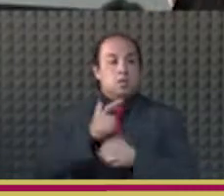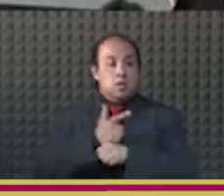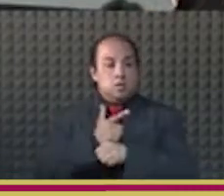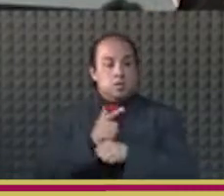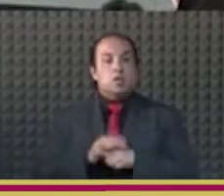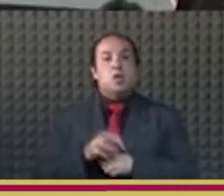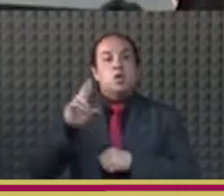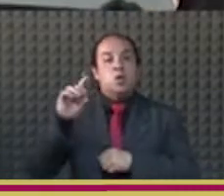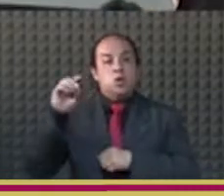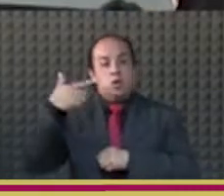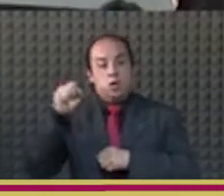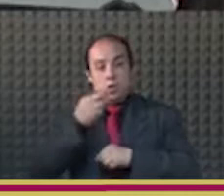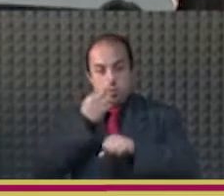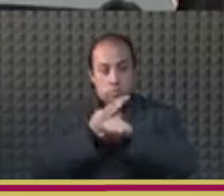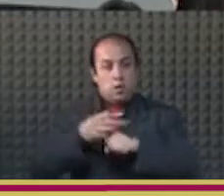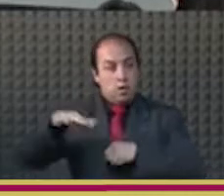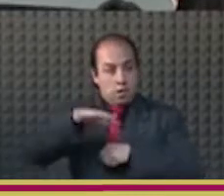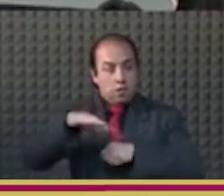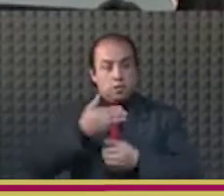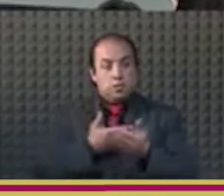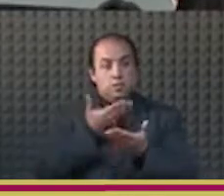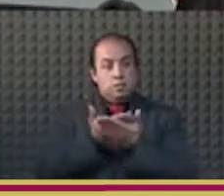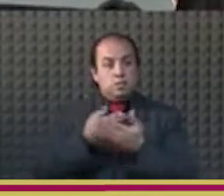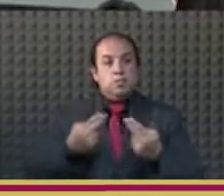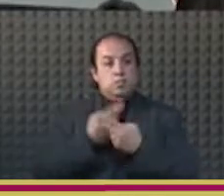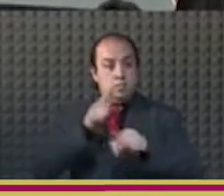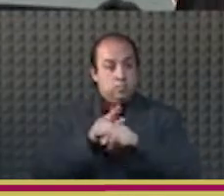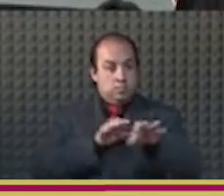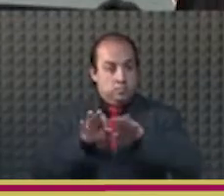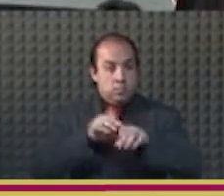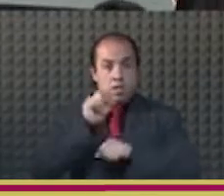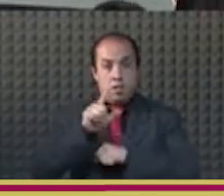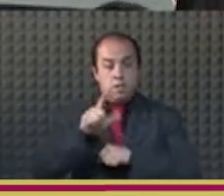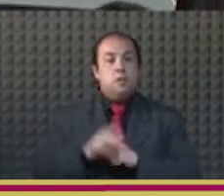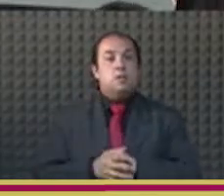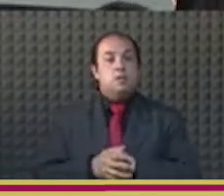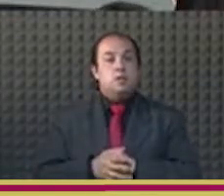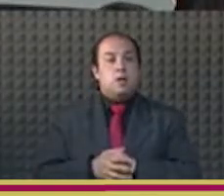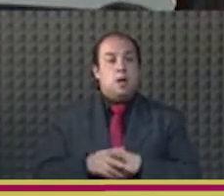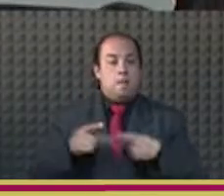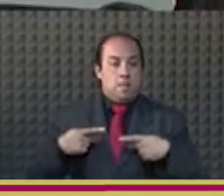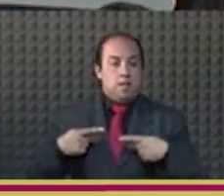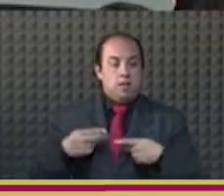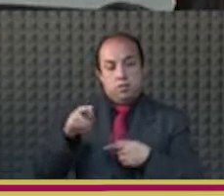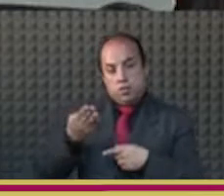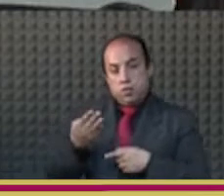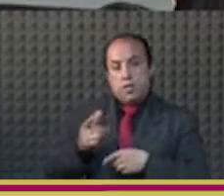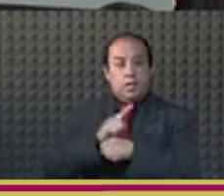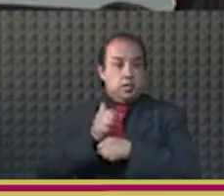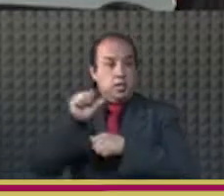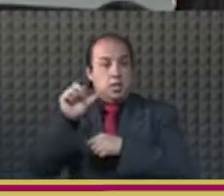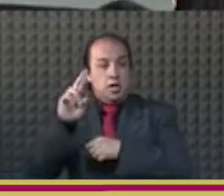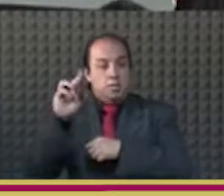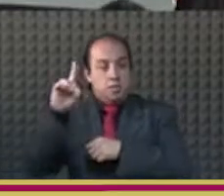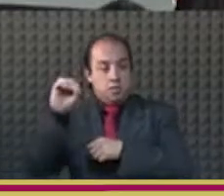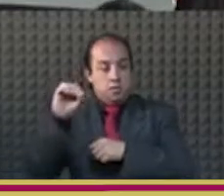Ramírez Quintana, titular de la Unidad del Servicio Nacional de Empleo, y por supuesto a nuestro anfitrión, licenciado Armando Quintero